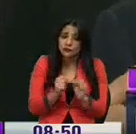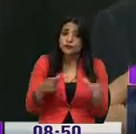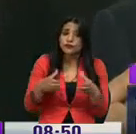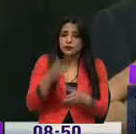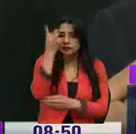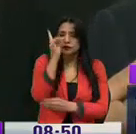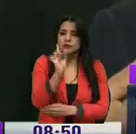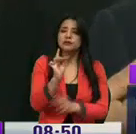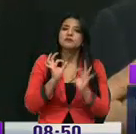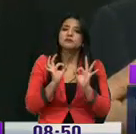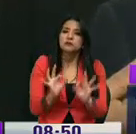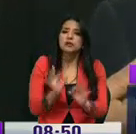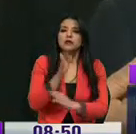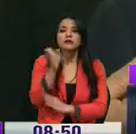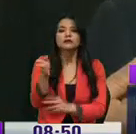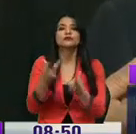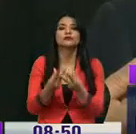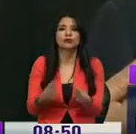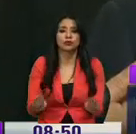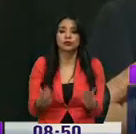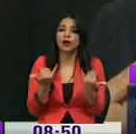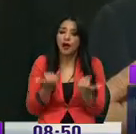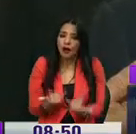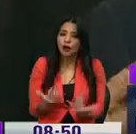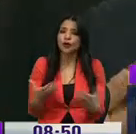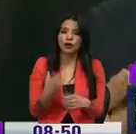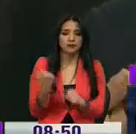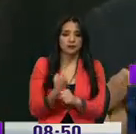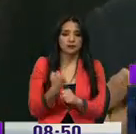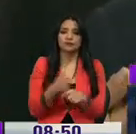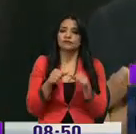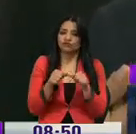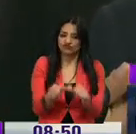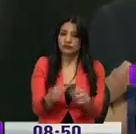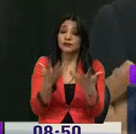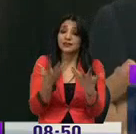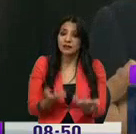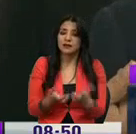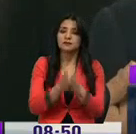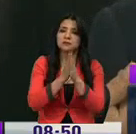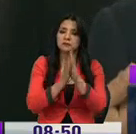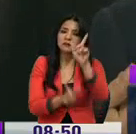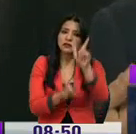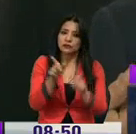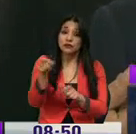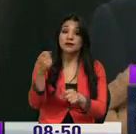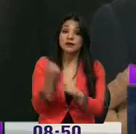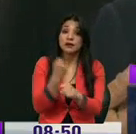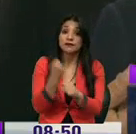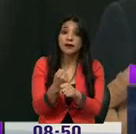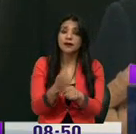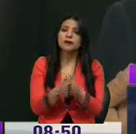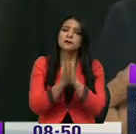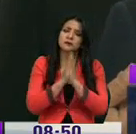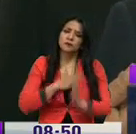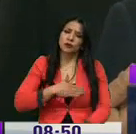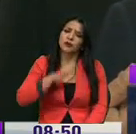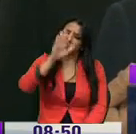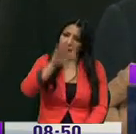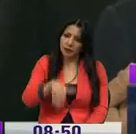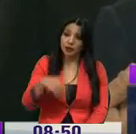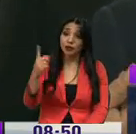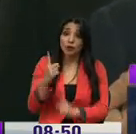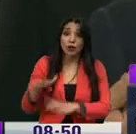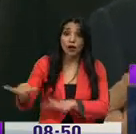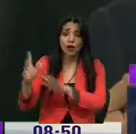acción adecuada allá. Y en eso estamos trabajando. Queremos hacer un llamado a la gente que trabaja allá, que por favor salga de